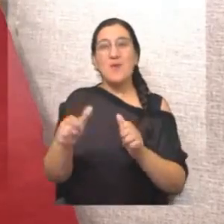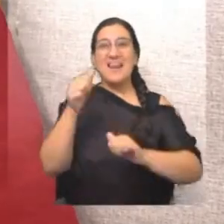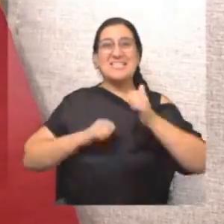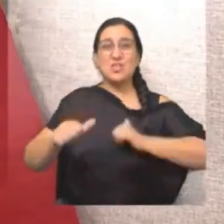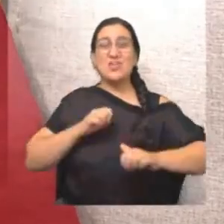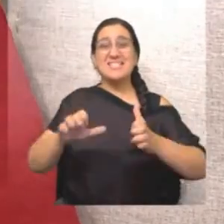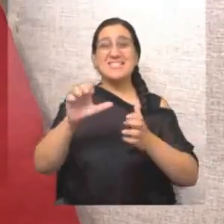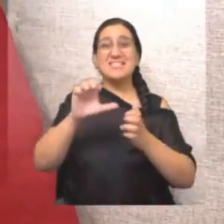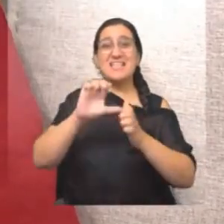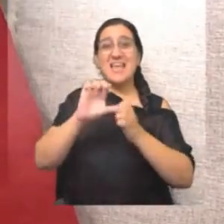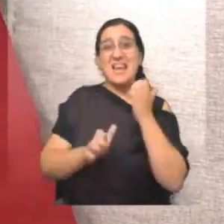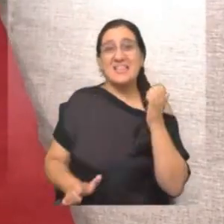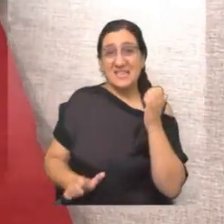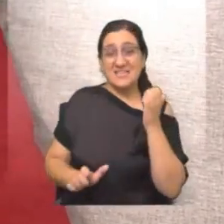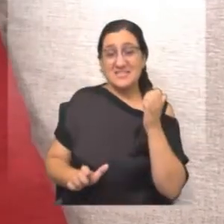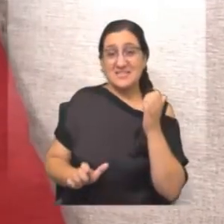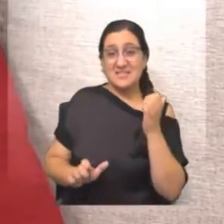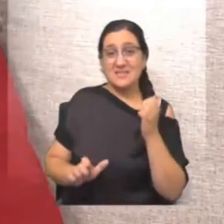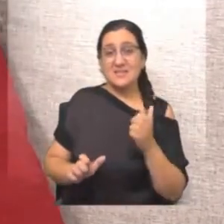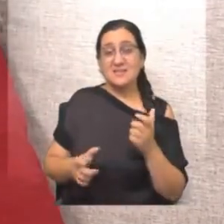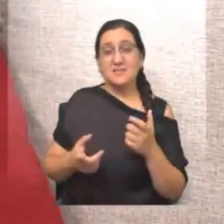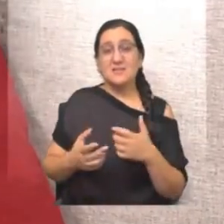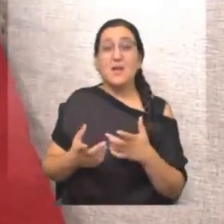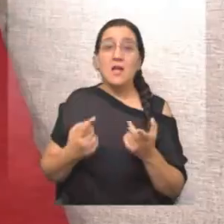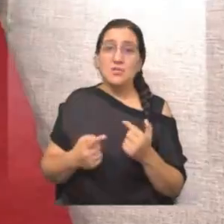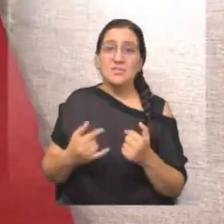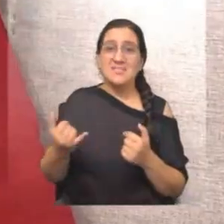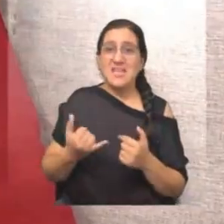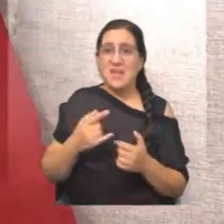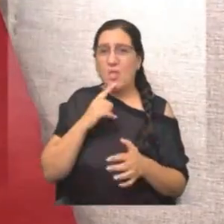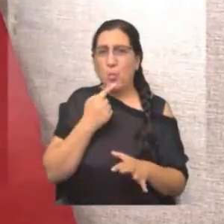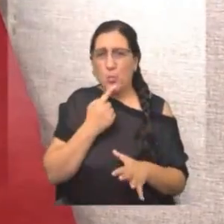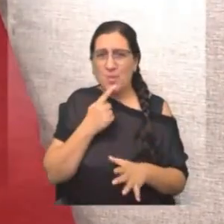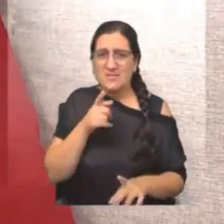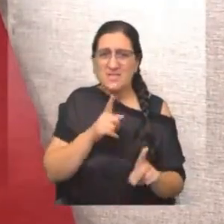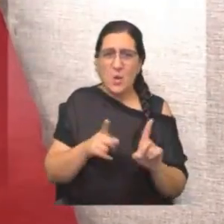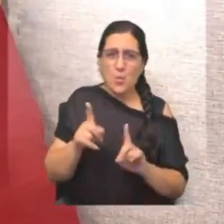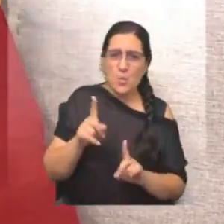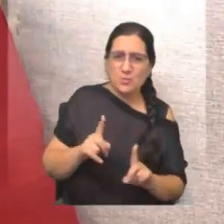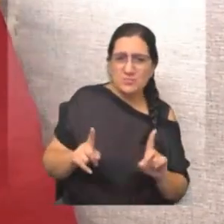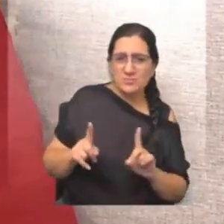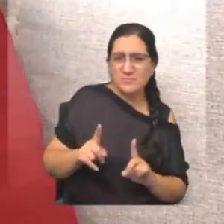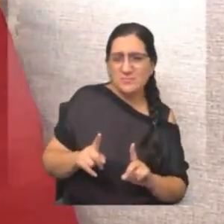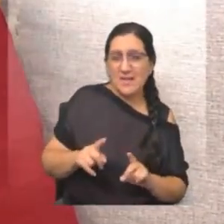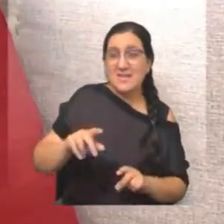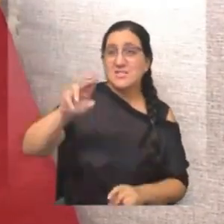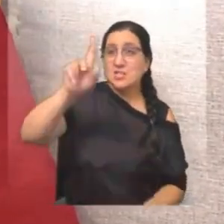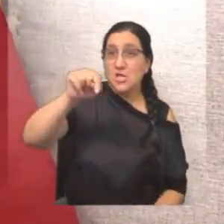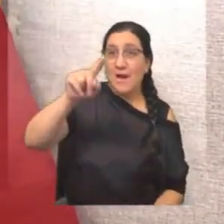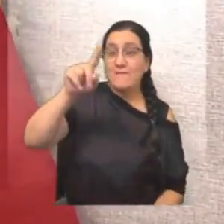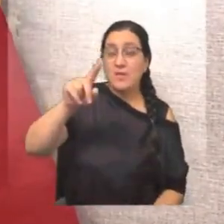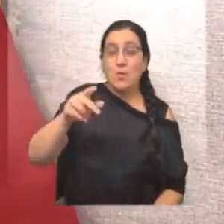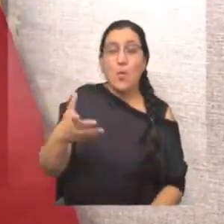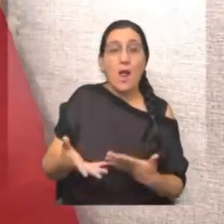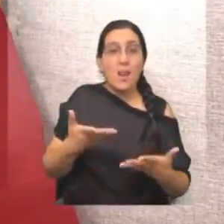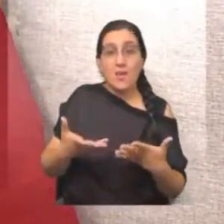la mano, por quemaduras eléctricas, me ha tocado atender. Entonces, si tienen la duda de si alguna llave que van a abrir, lo